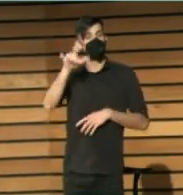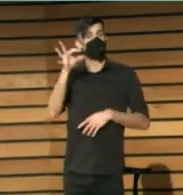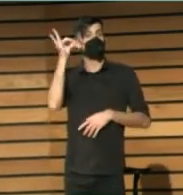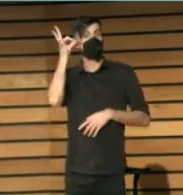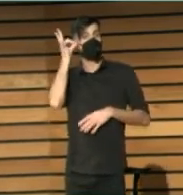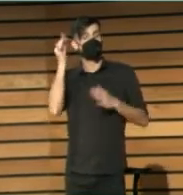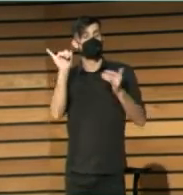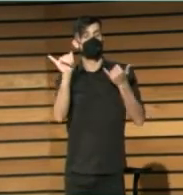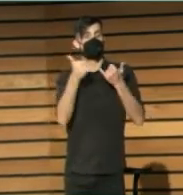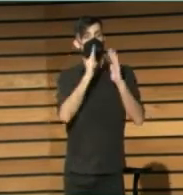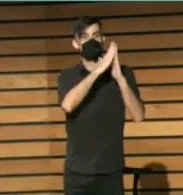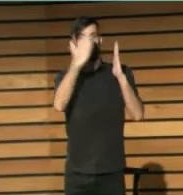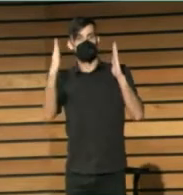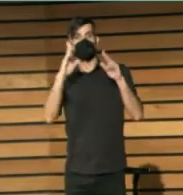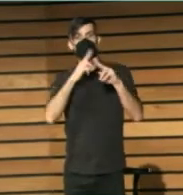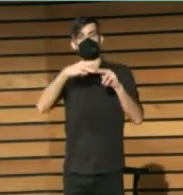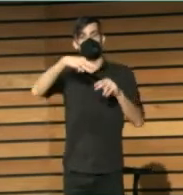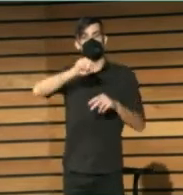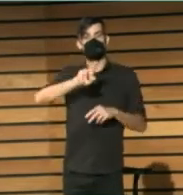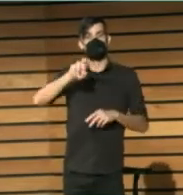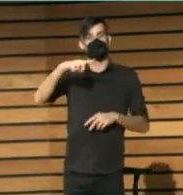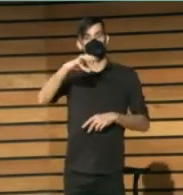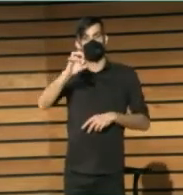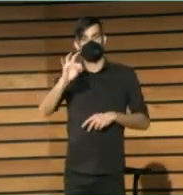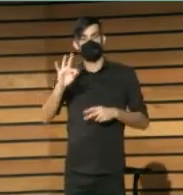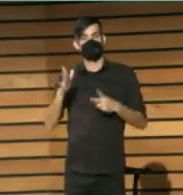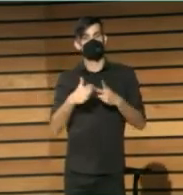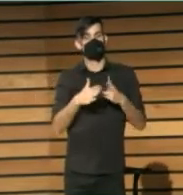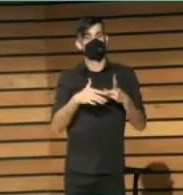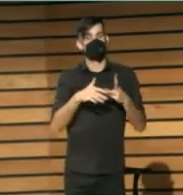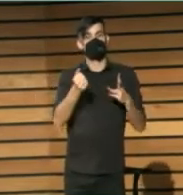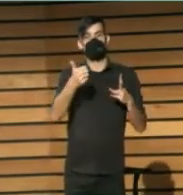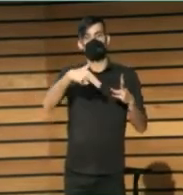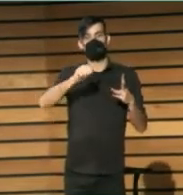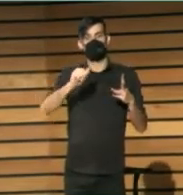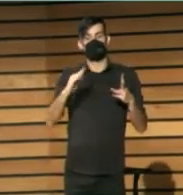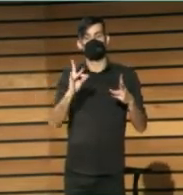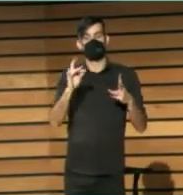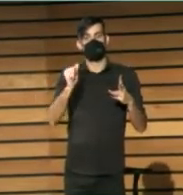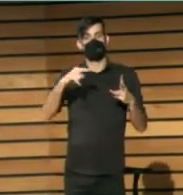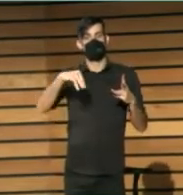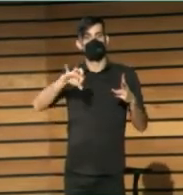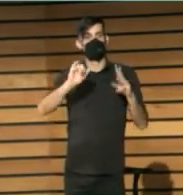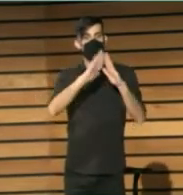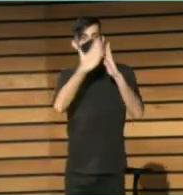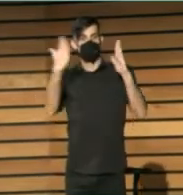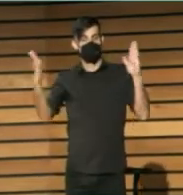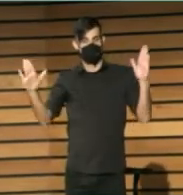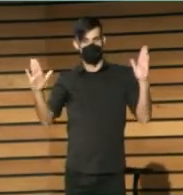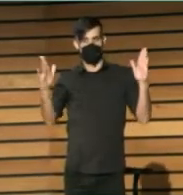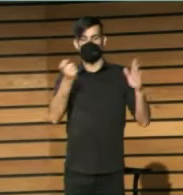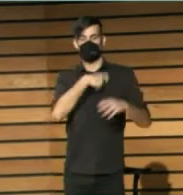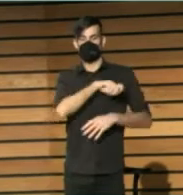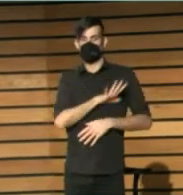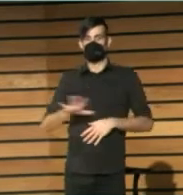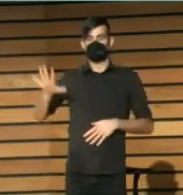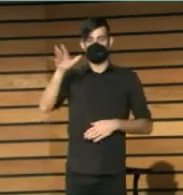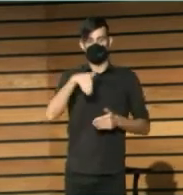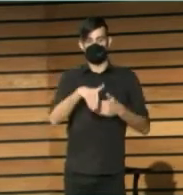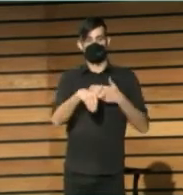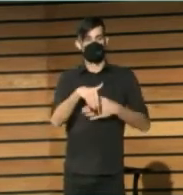Padrino, y a Ana Santos, que es la directora de la Biblioteca Nacional y que se jubila ahora, y que es bibliotecaria.